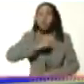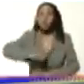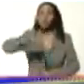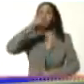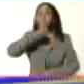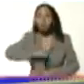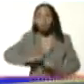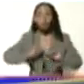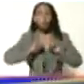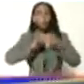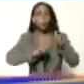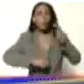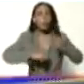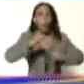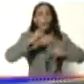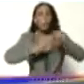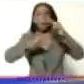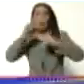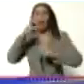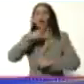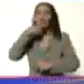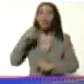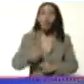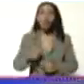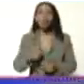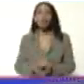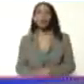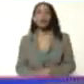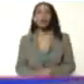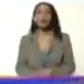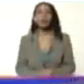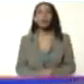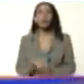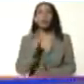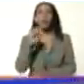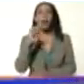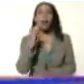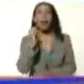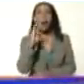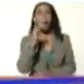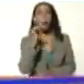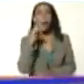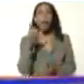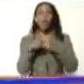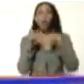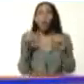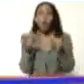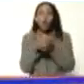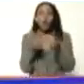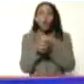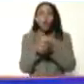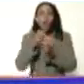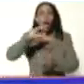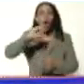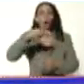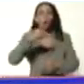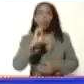a construir Rusia Arabia Saudita y todos los miembros de la OPEC Venezuela